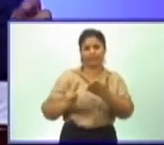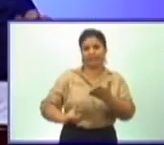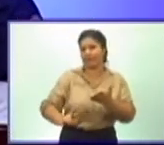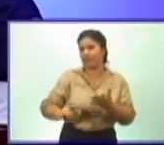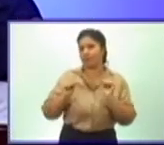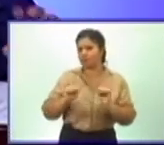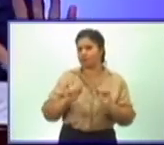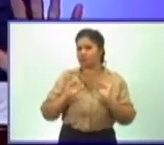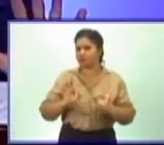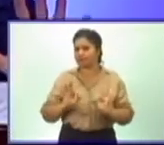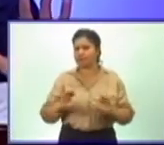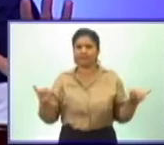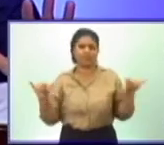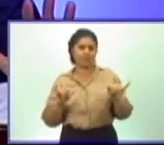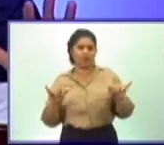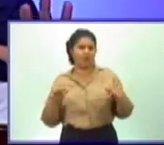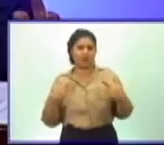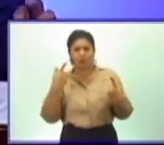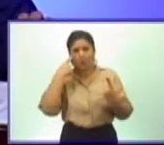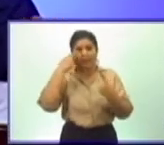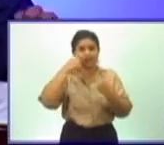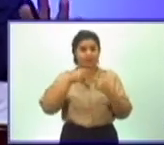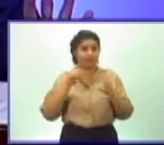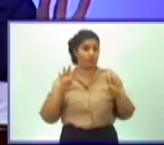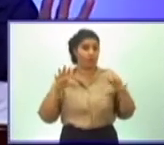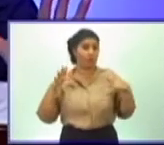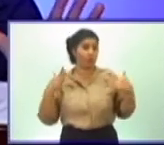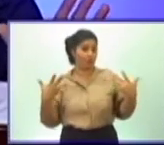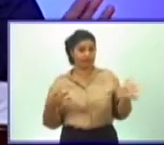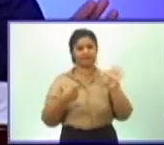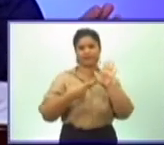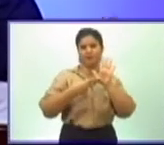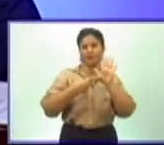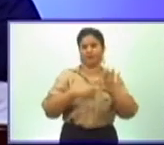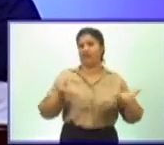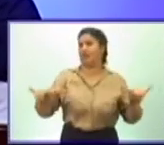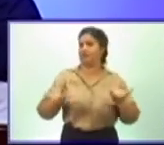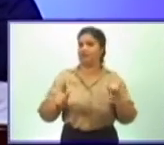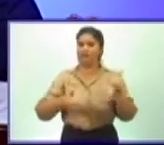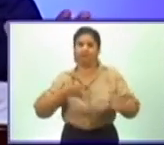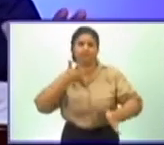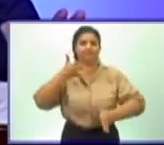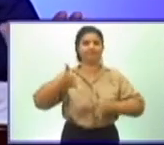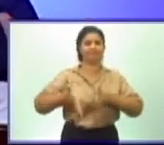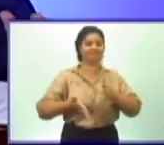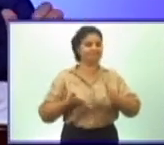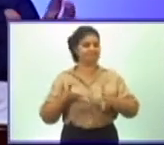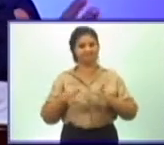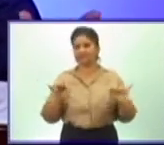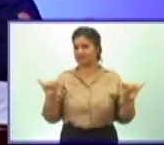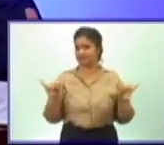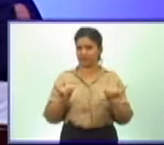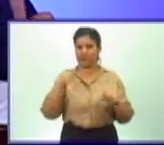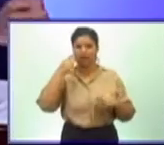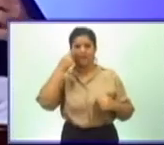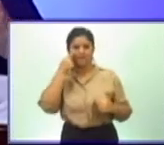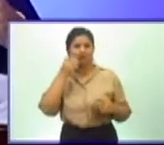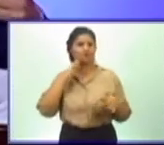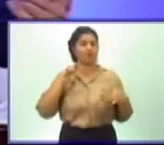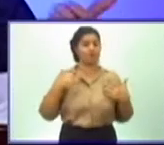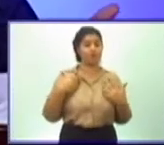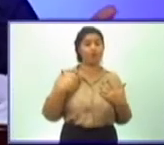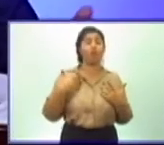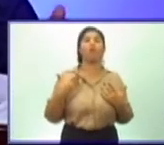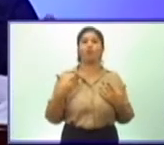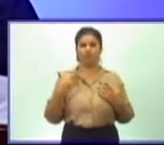tienen como finalidad la puesta en escena. Solamente son para el director saber cómo se mueven los personajes, si se abre una